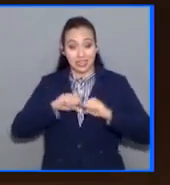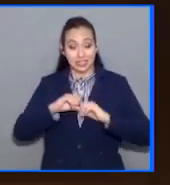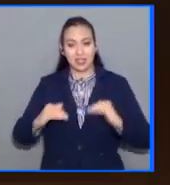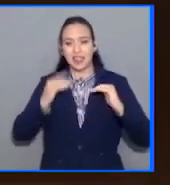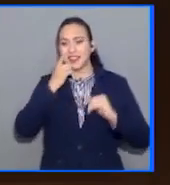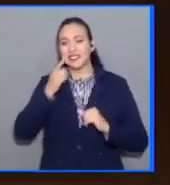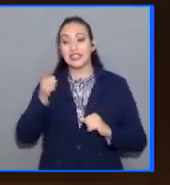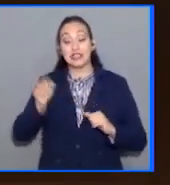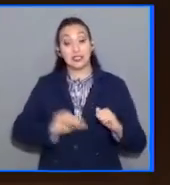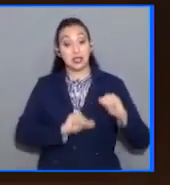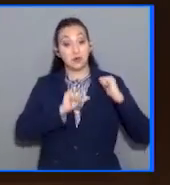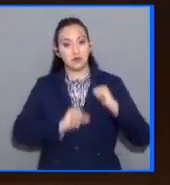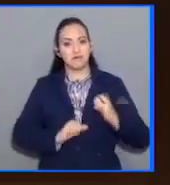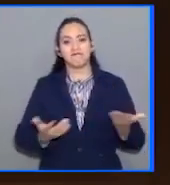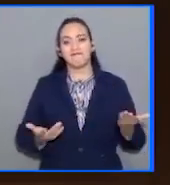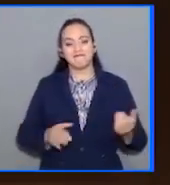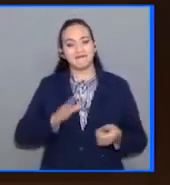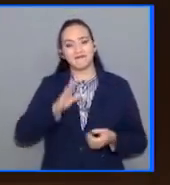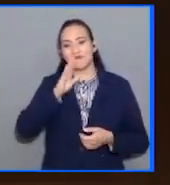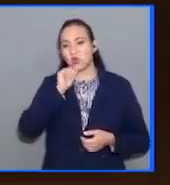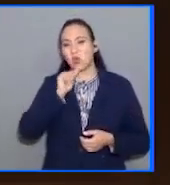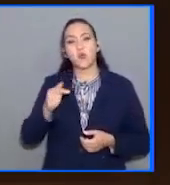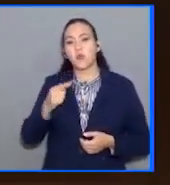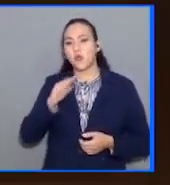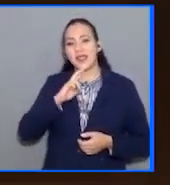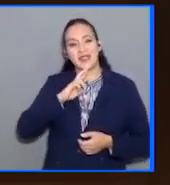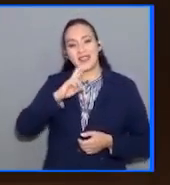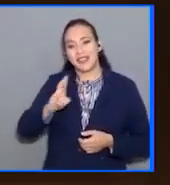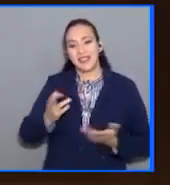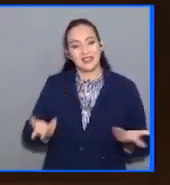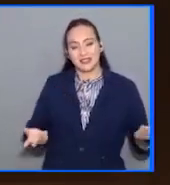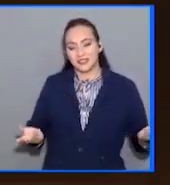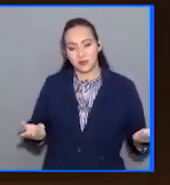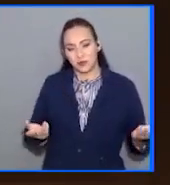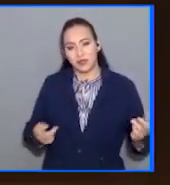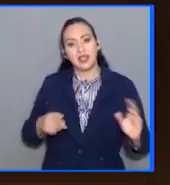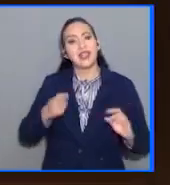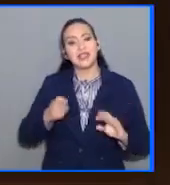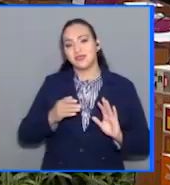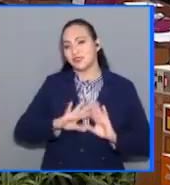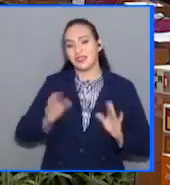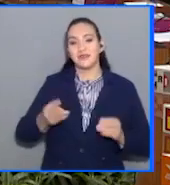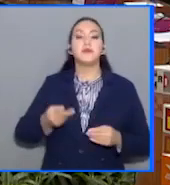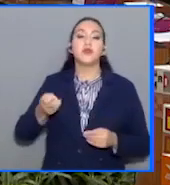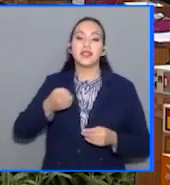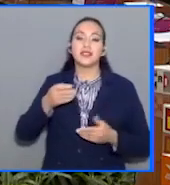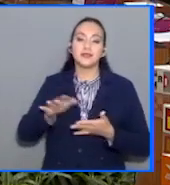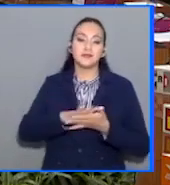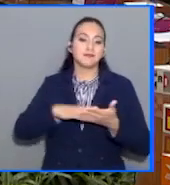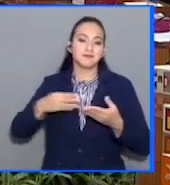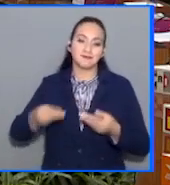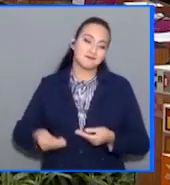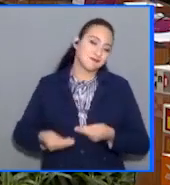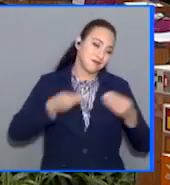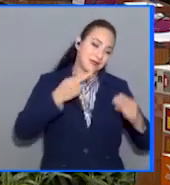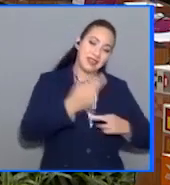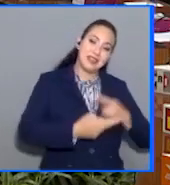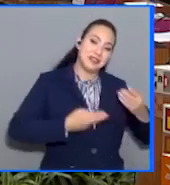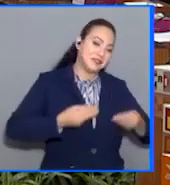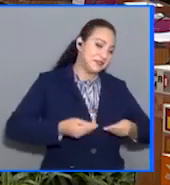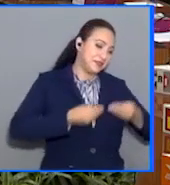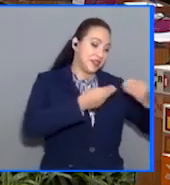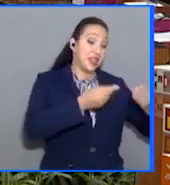de competencia para emitir ese tipo de respuestas, por lo que revocó la resolución impugnada y vinculó al Consejo General del